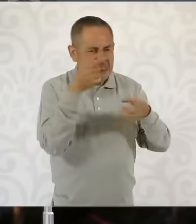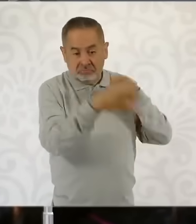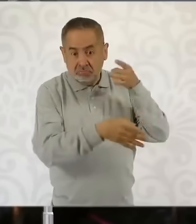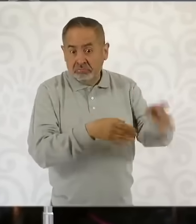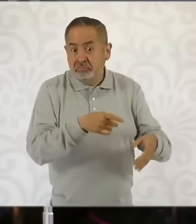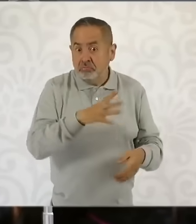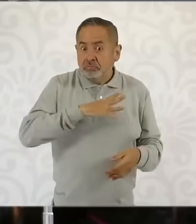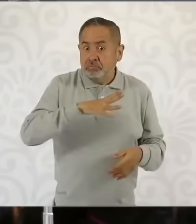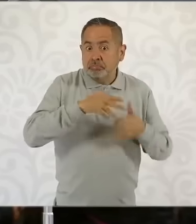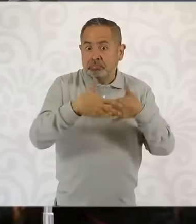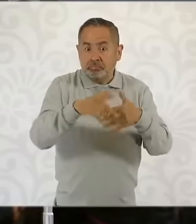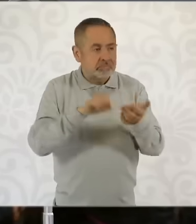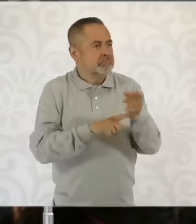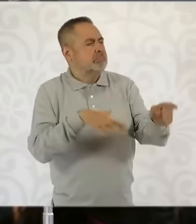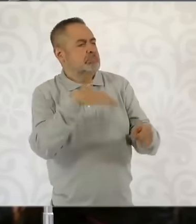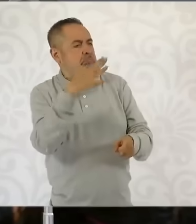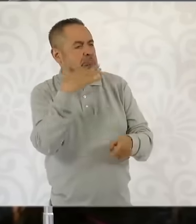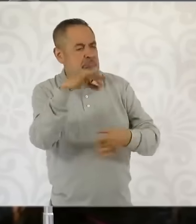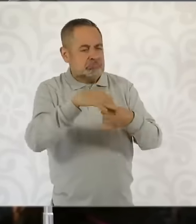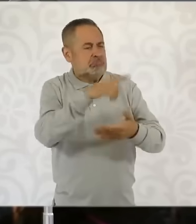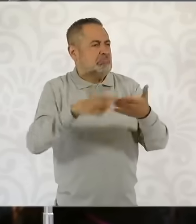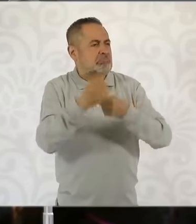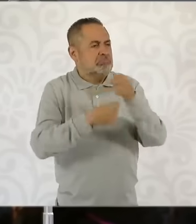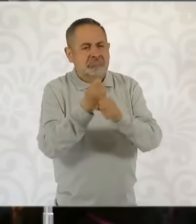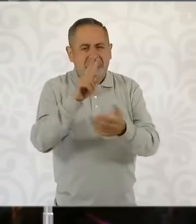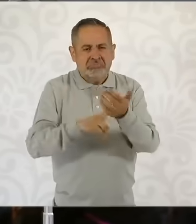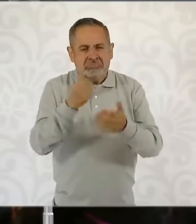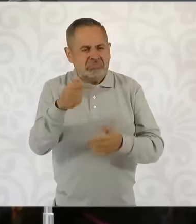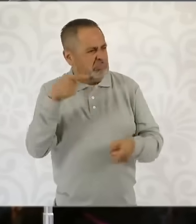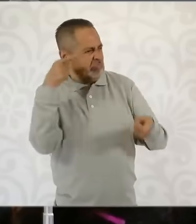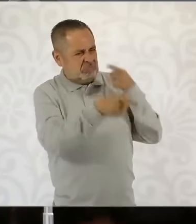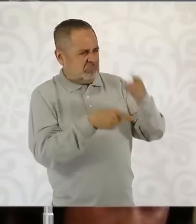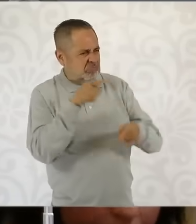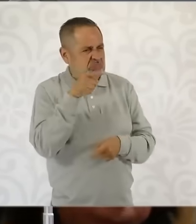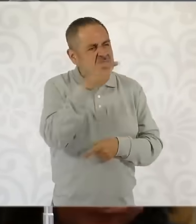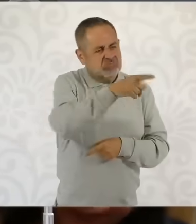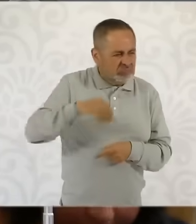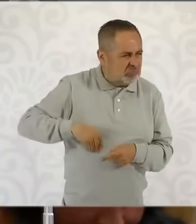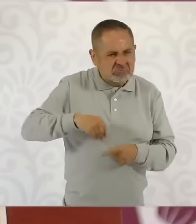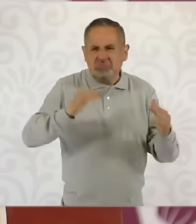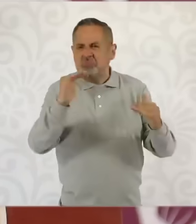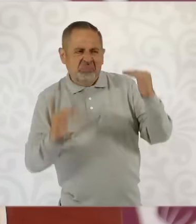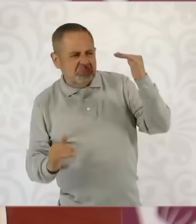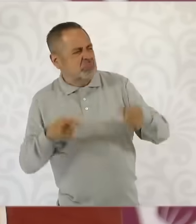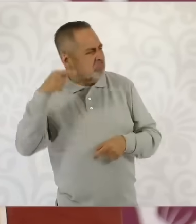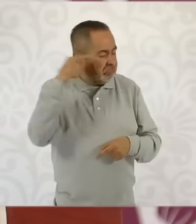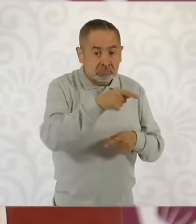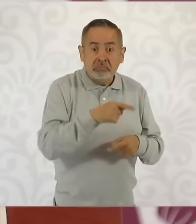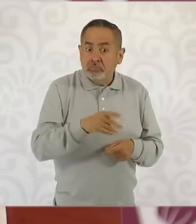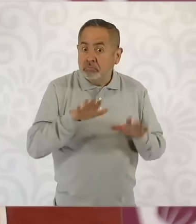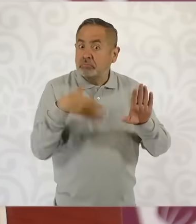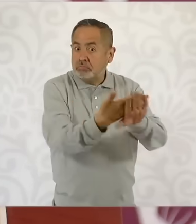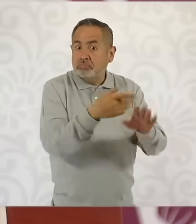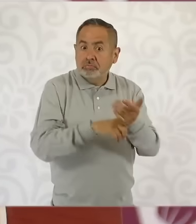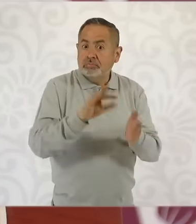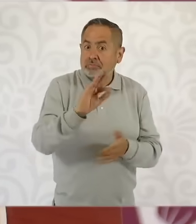su papel en el fraude electoral del 2006 y bueno, el aumento de la desigualdad durante su gobierno. Fue